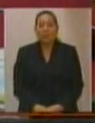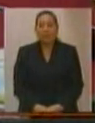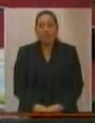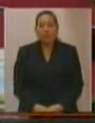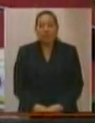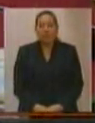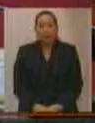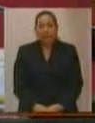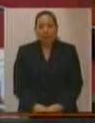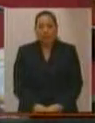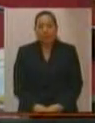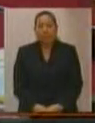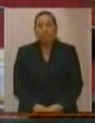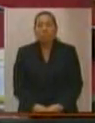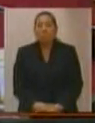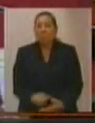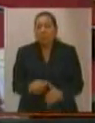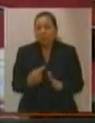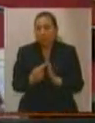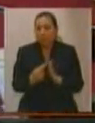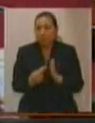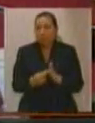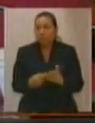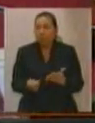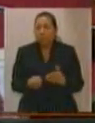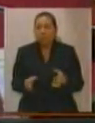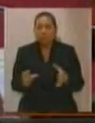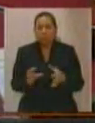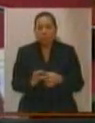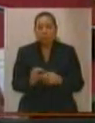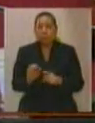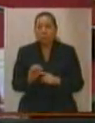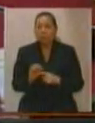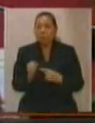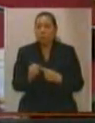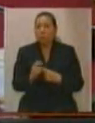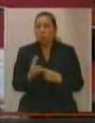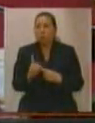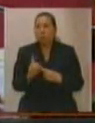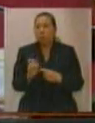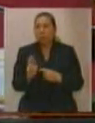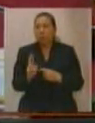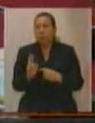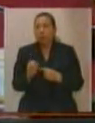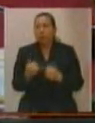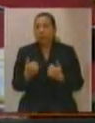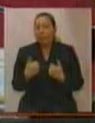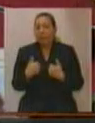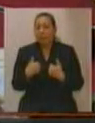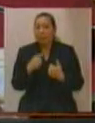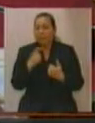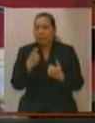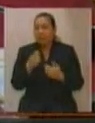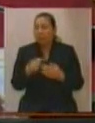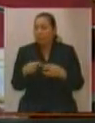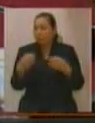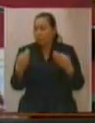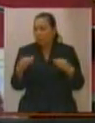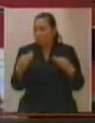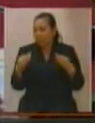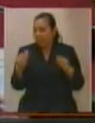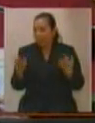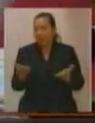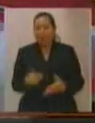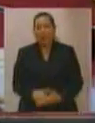Porque entre los requisitos, por ejemplo, para suscribir una unión solidaria, se establece que se debe ser soltero,